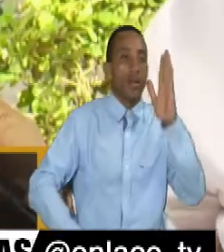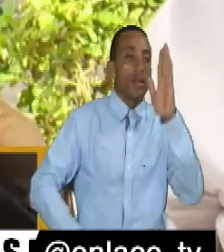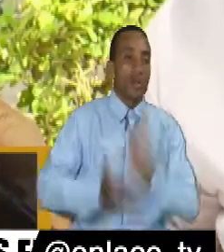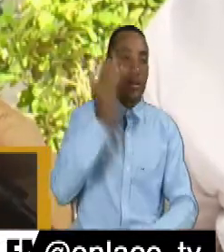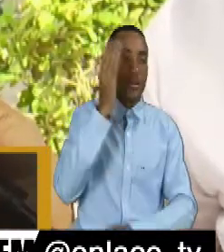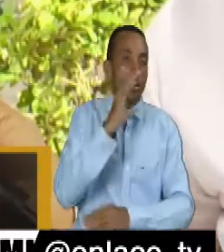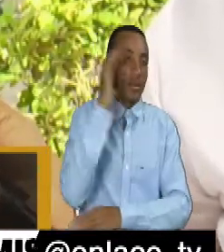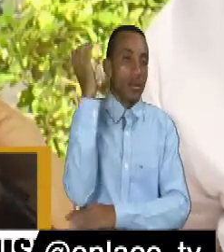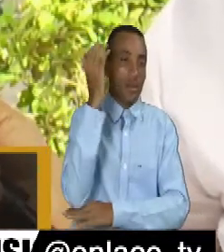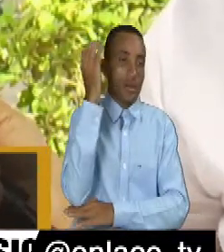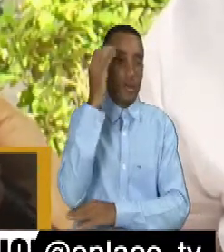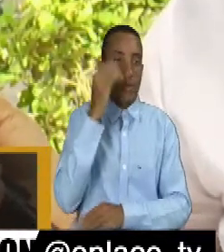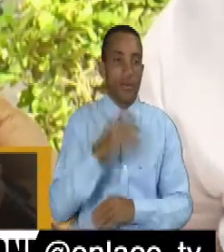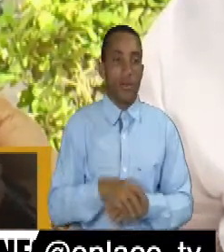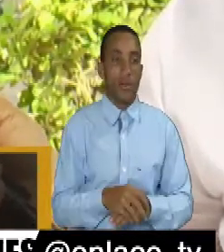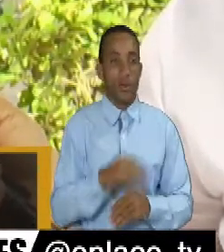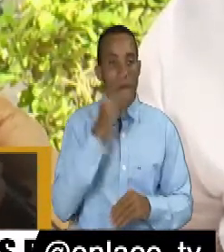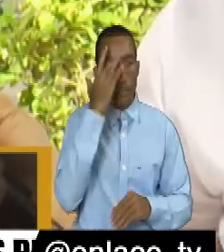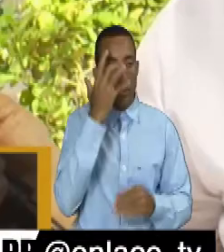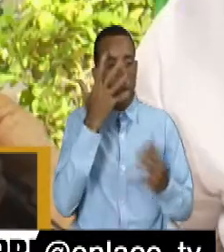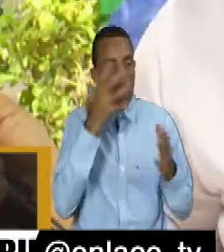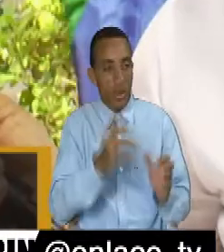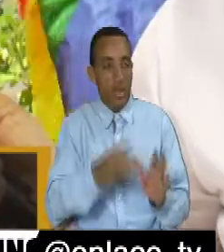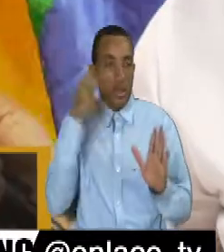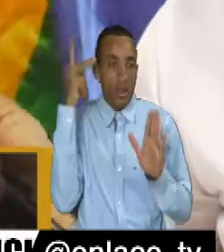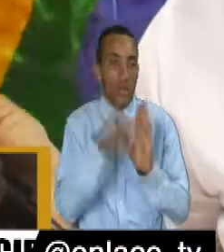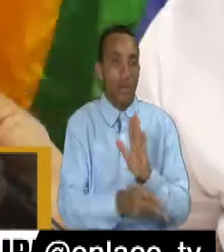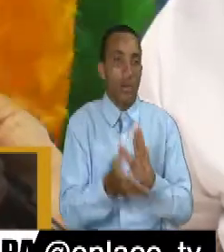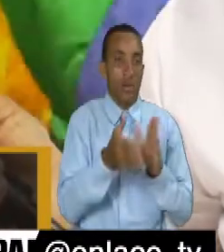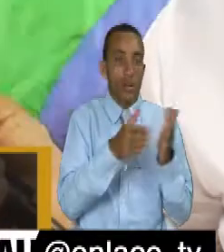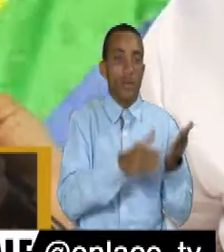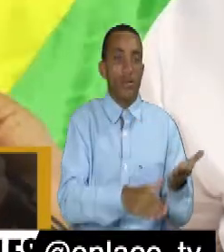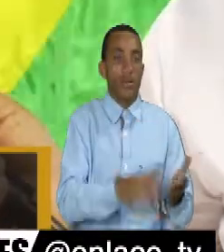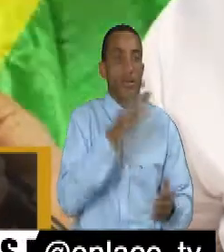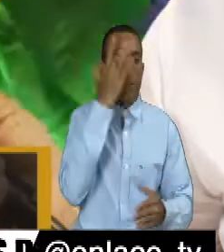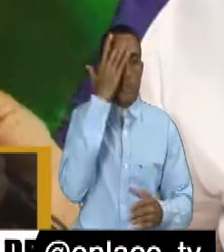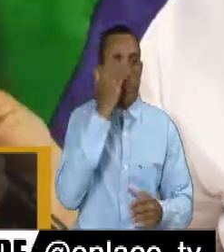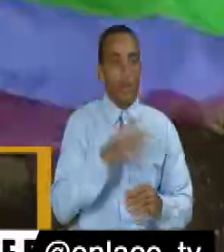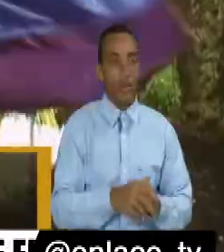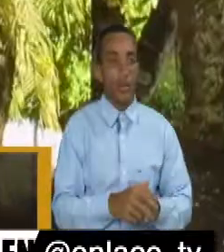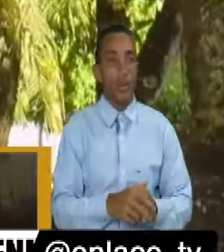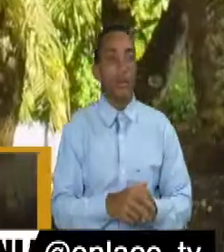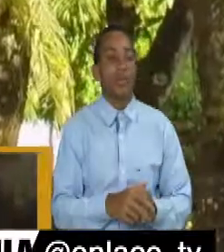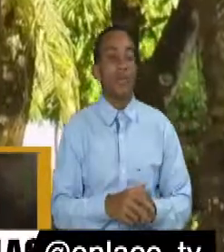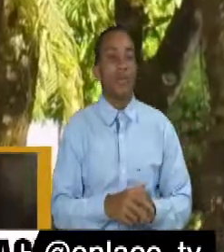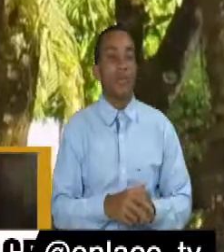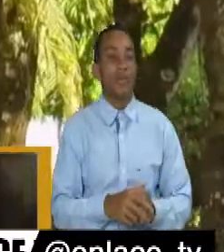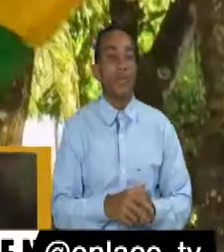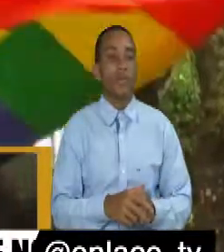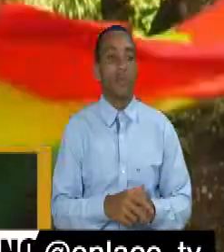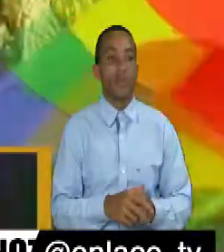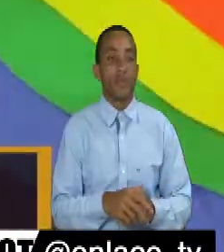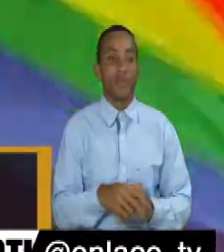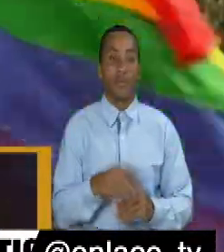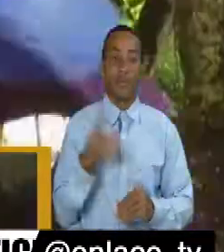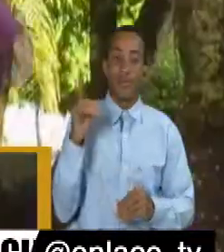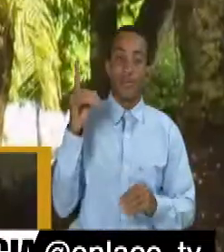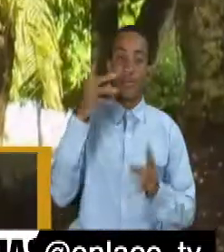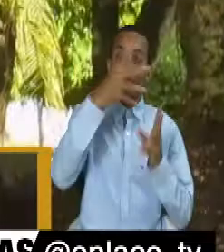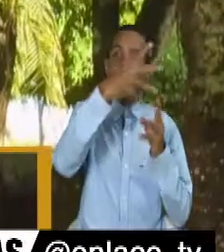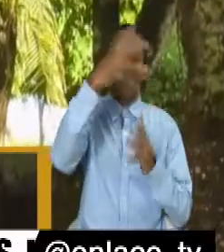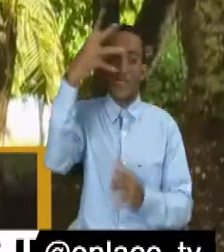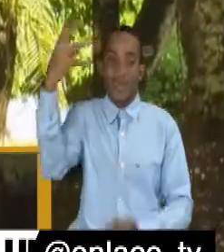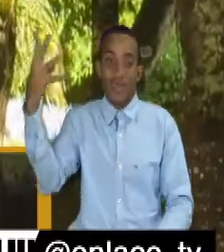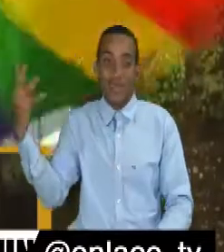porque lo querían asesinar precisamente por estas cuestiones del activismo. Con su bandera del arco iris, la mesa LGBTI